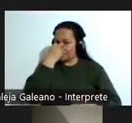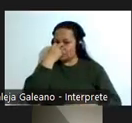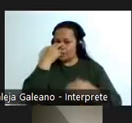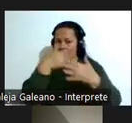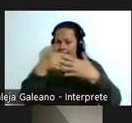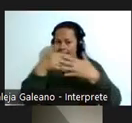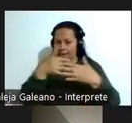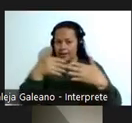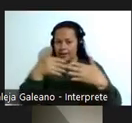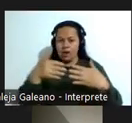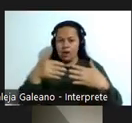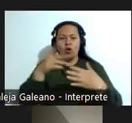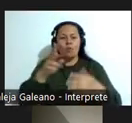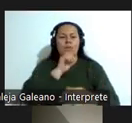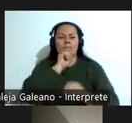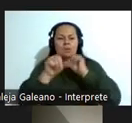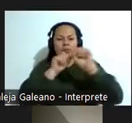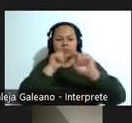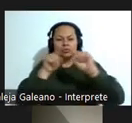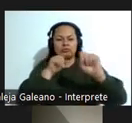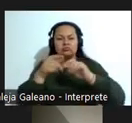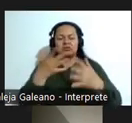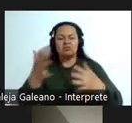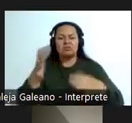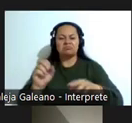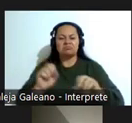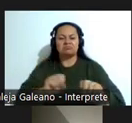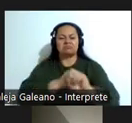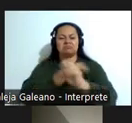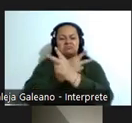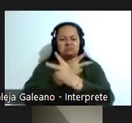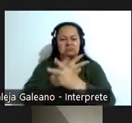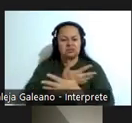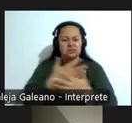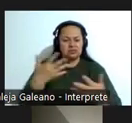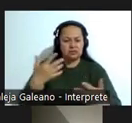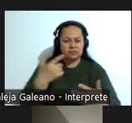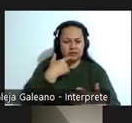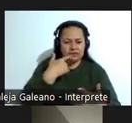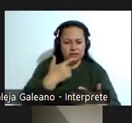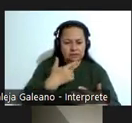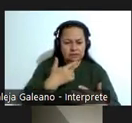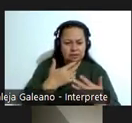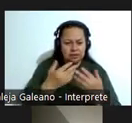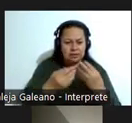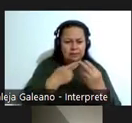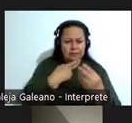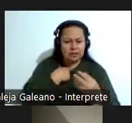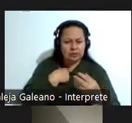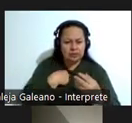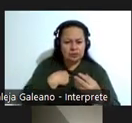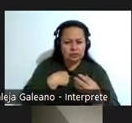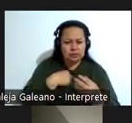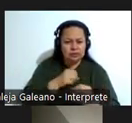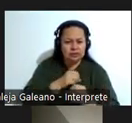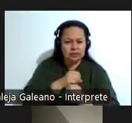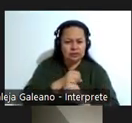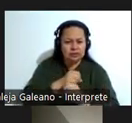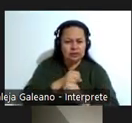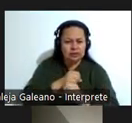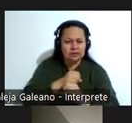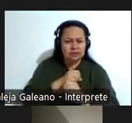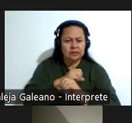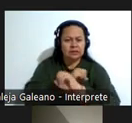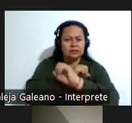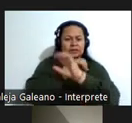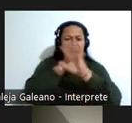texto Cuestionarnos las violencias epistémicas capacitistas dice que los saberes son todos esos antipensares en